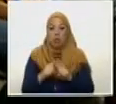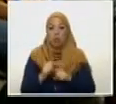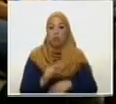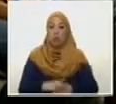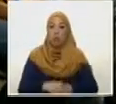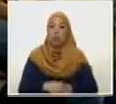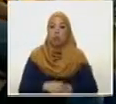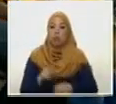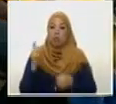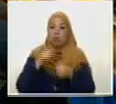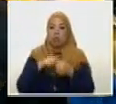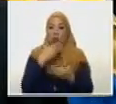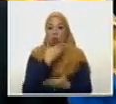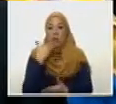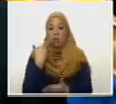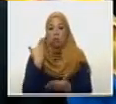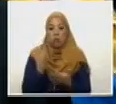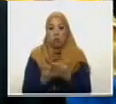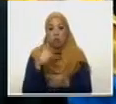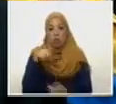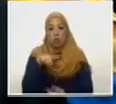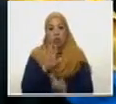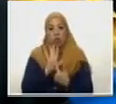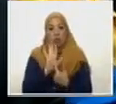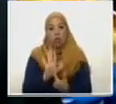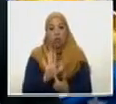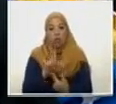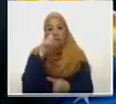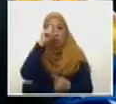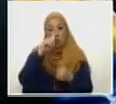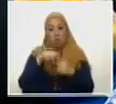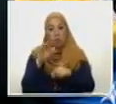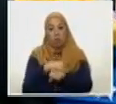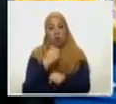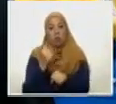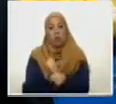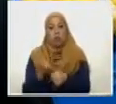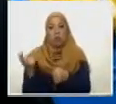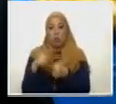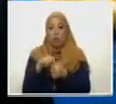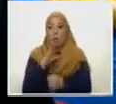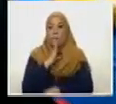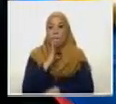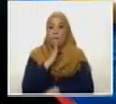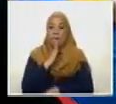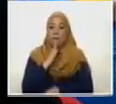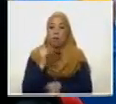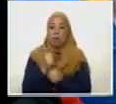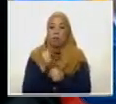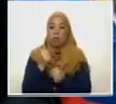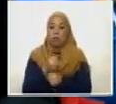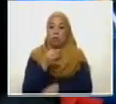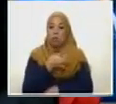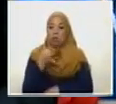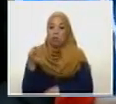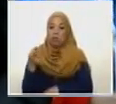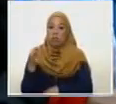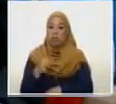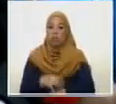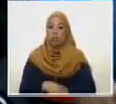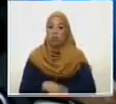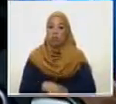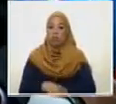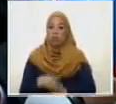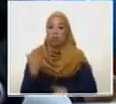el centro del documento que presentaremos hoy se orientarán a la gestión interna del banco, al perfeccionamiento de